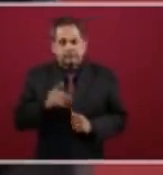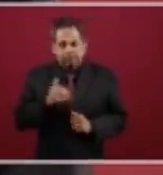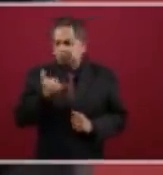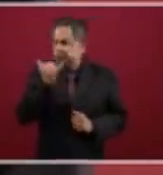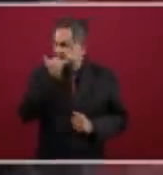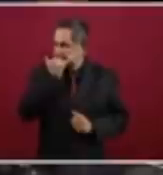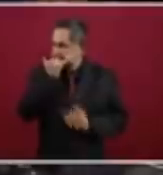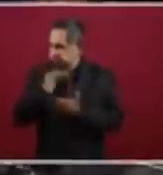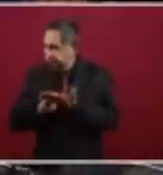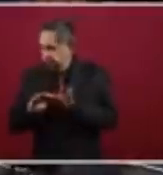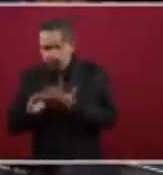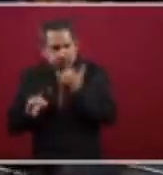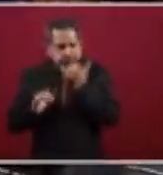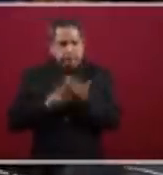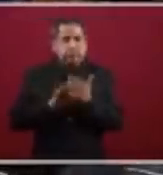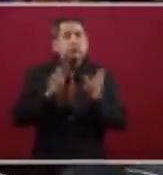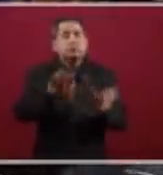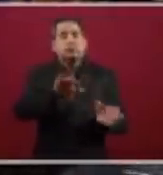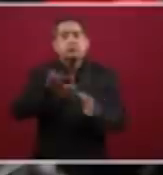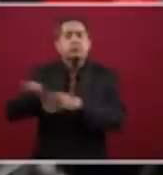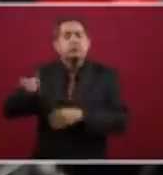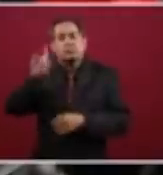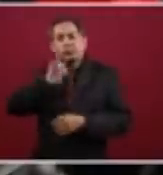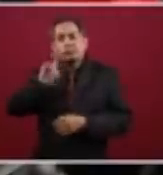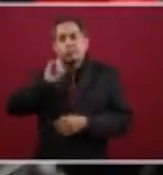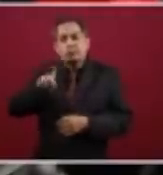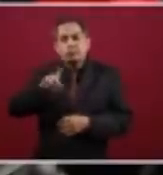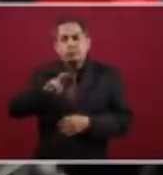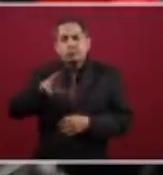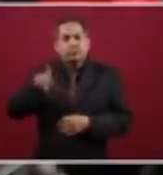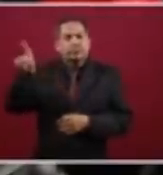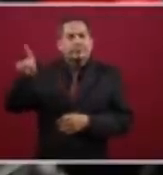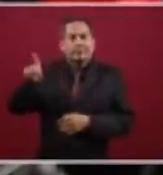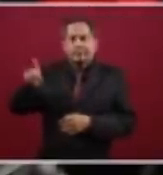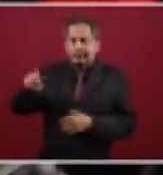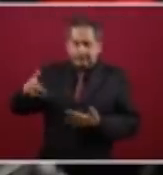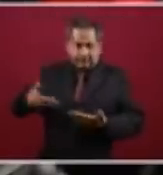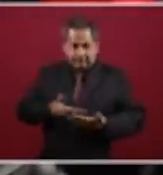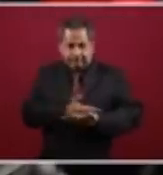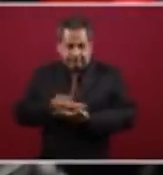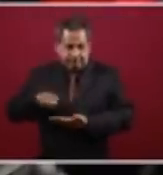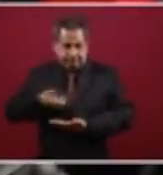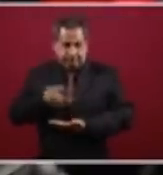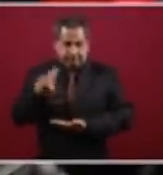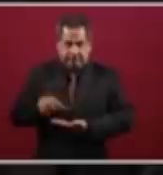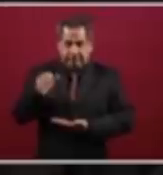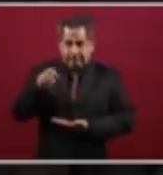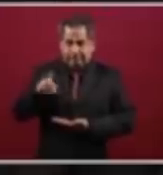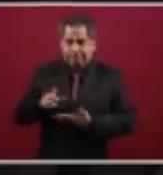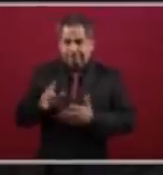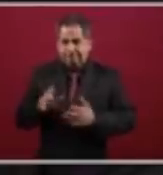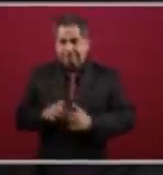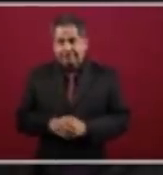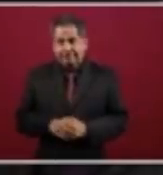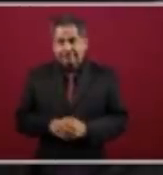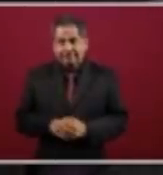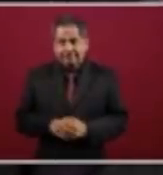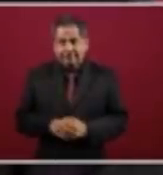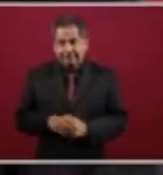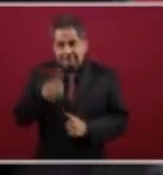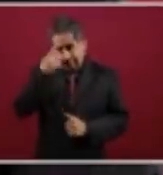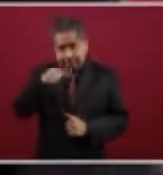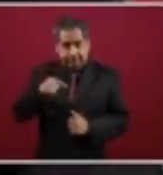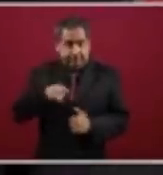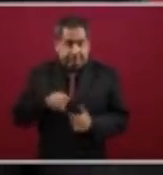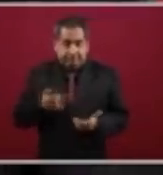perdonándonos. Oiga, y lo de la mujer de la República del Congo, ¿qué le pareció? Bueno, pues para mí